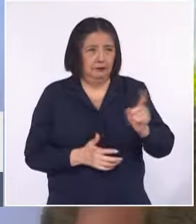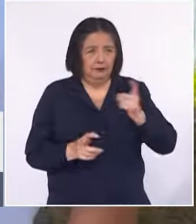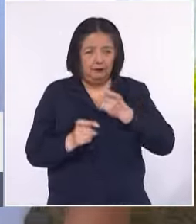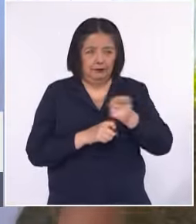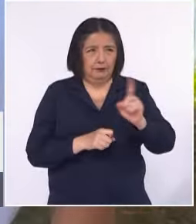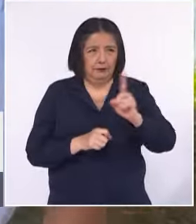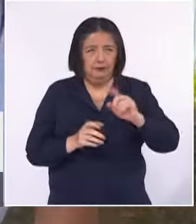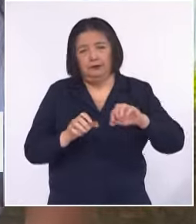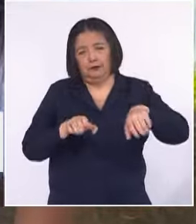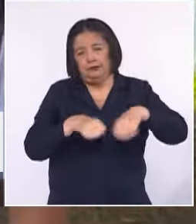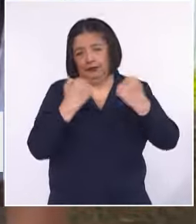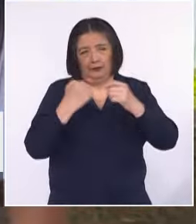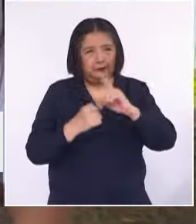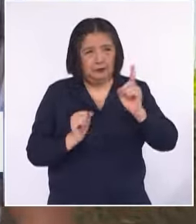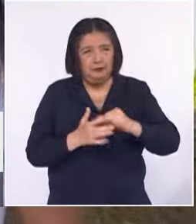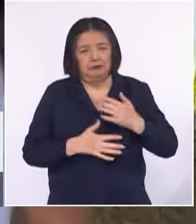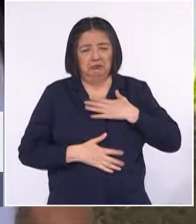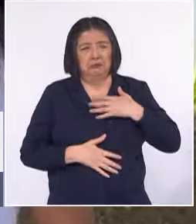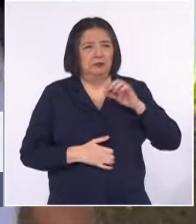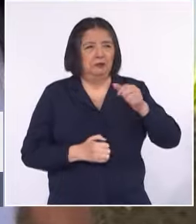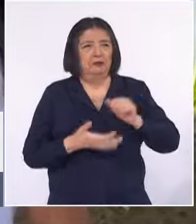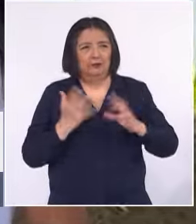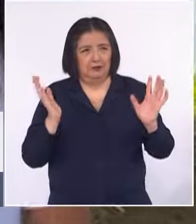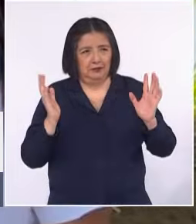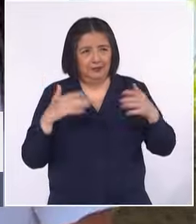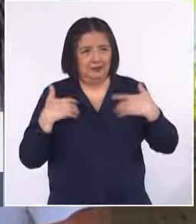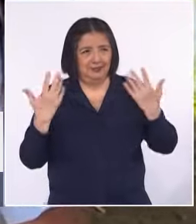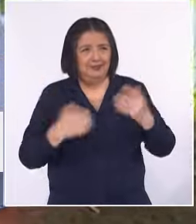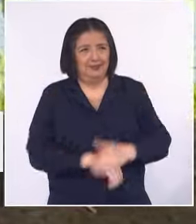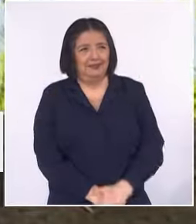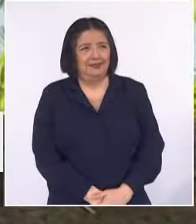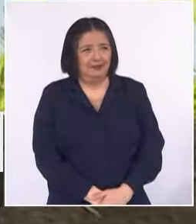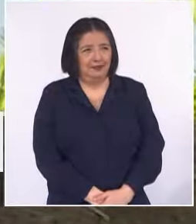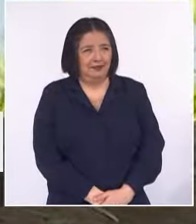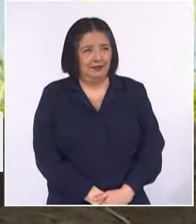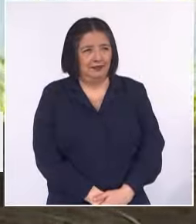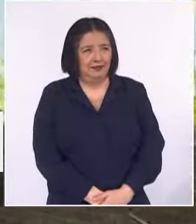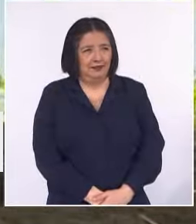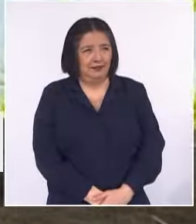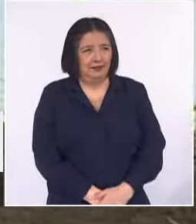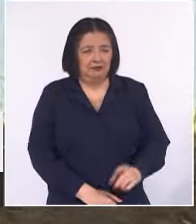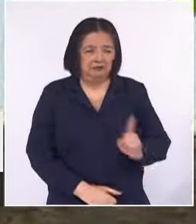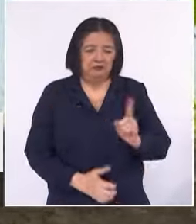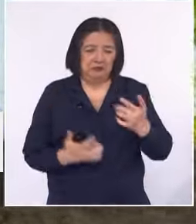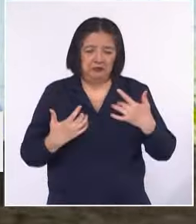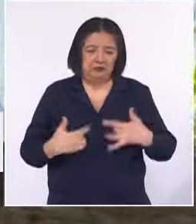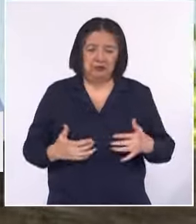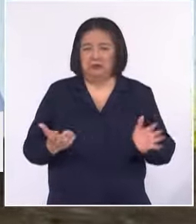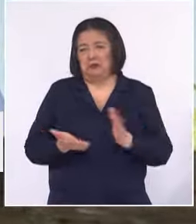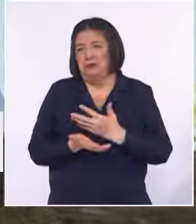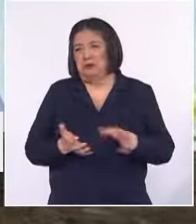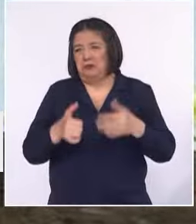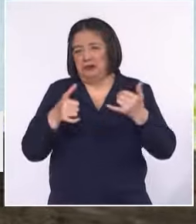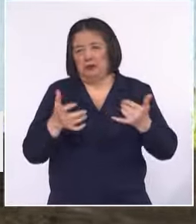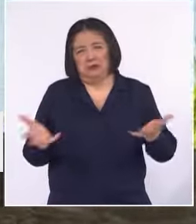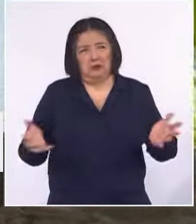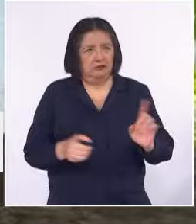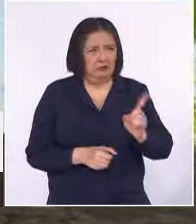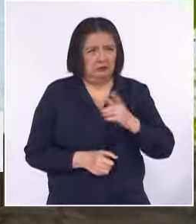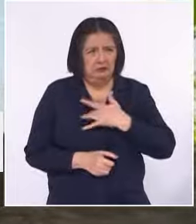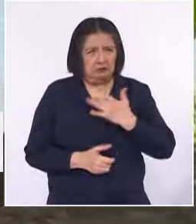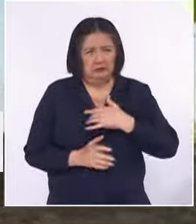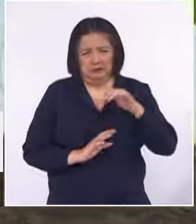sin romper sus hojas, divirtiéndonos inmensamente contentos. Sin estar tristes de no tener juguetes, no nos